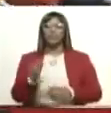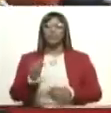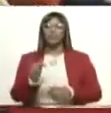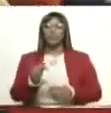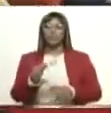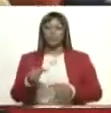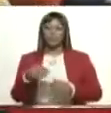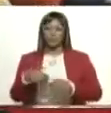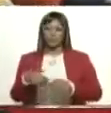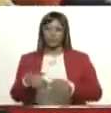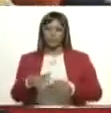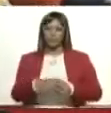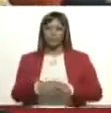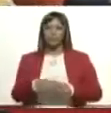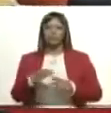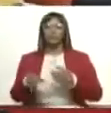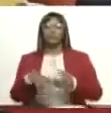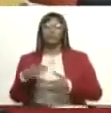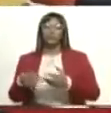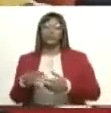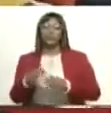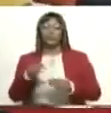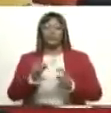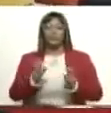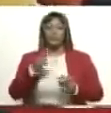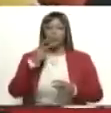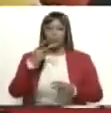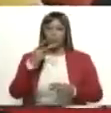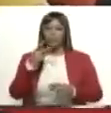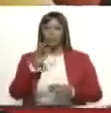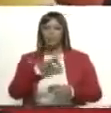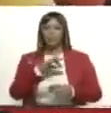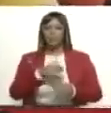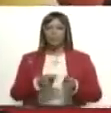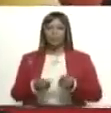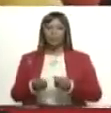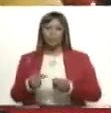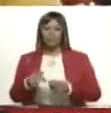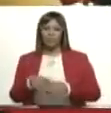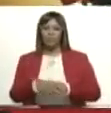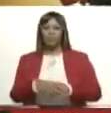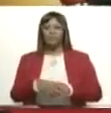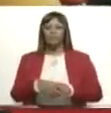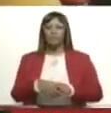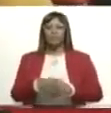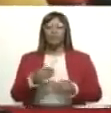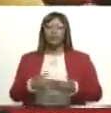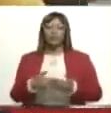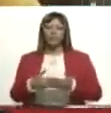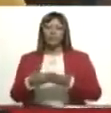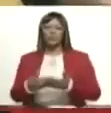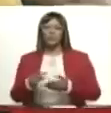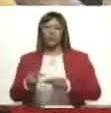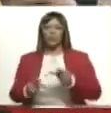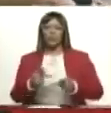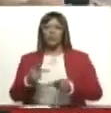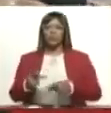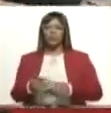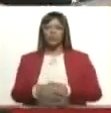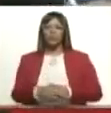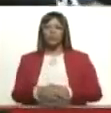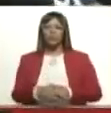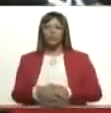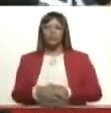en este devenir de esta conflictividad política, social, económica en el país, bueno, se plantea un proceso